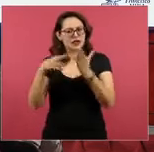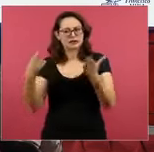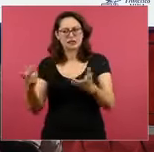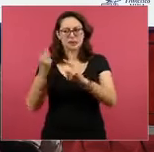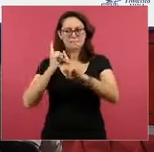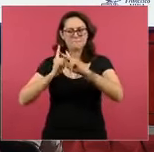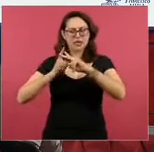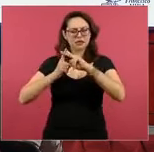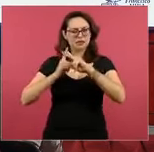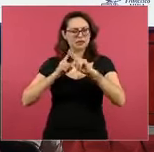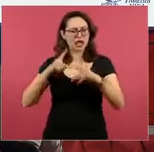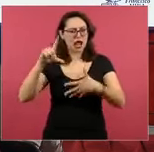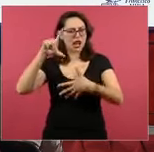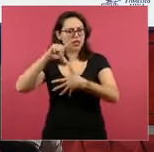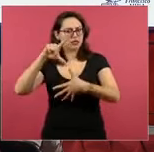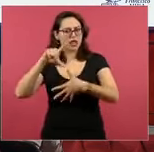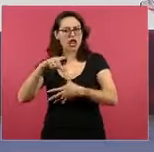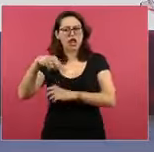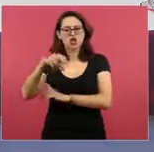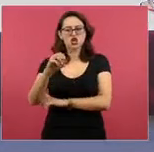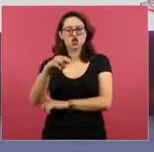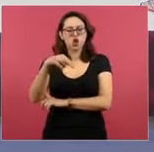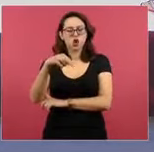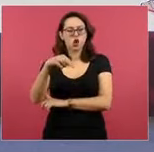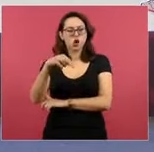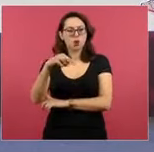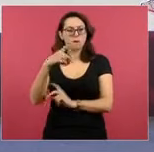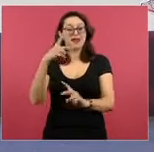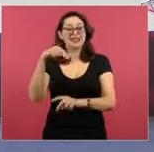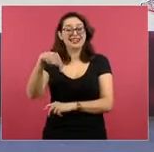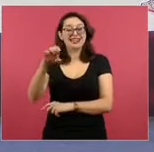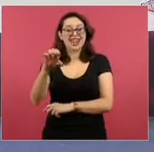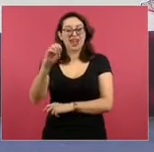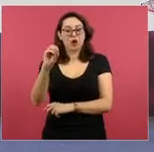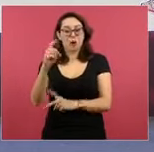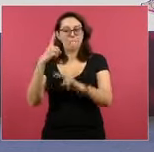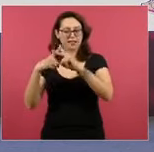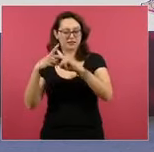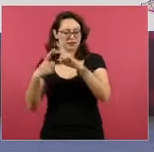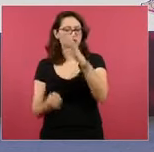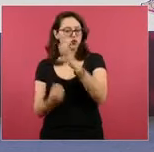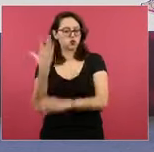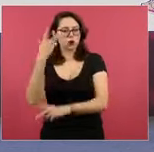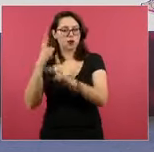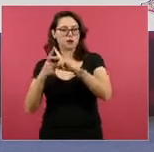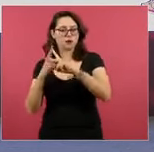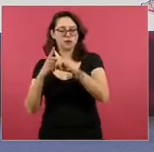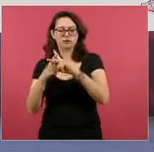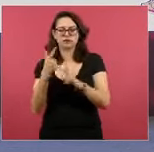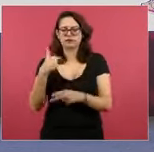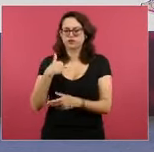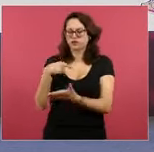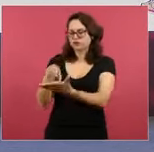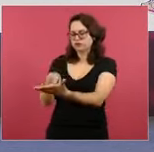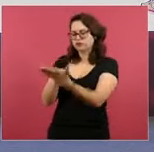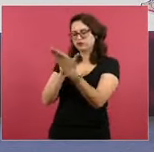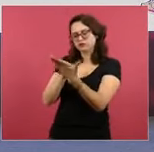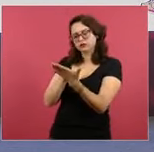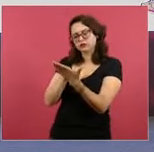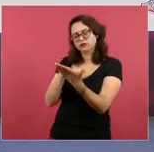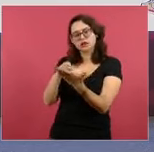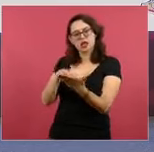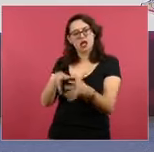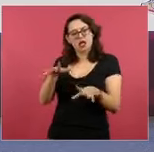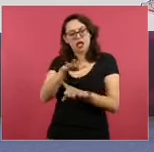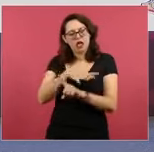3 artículos: conocimiento indígena y la navegación de crecientes mareas del cambio climático y